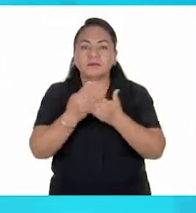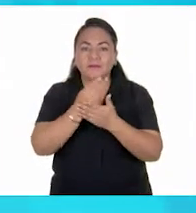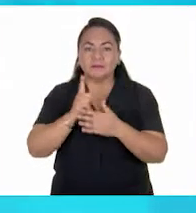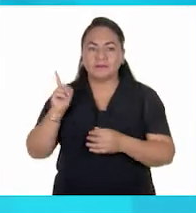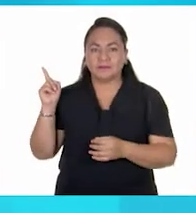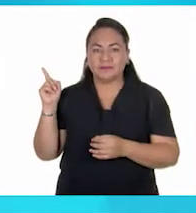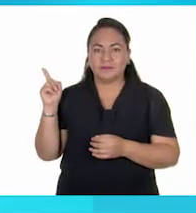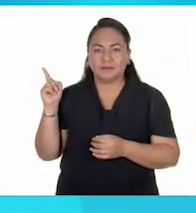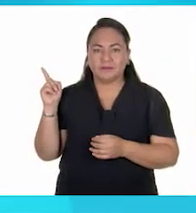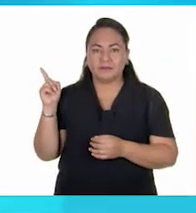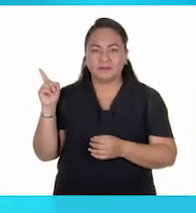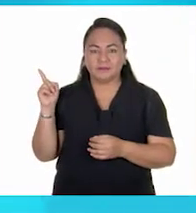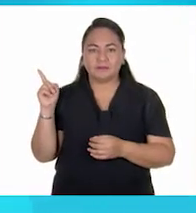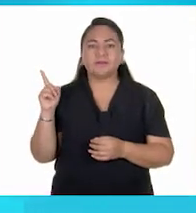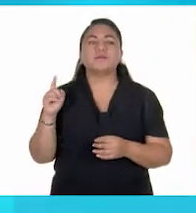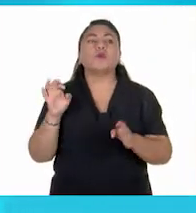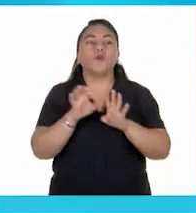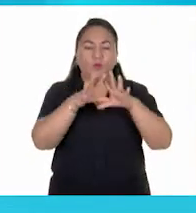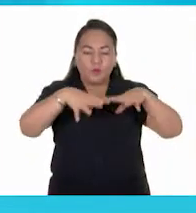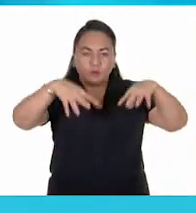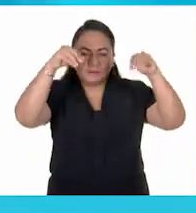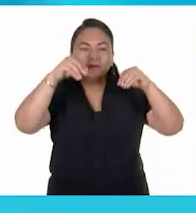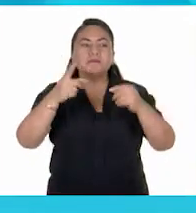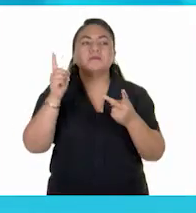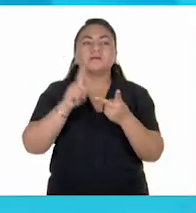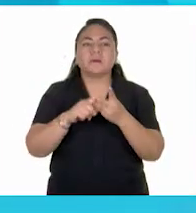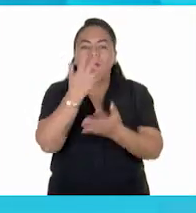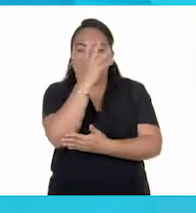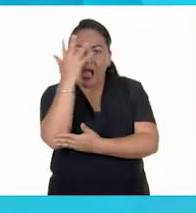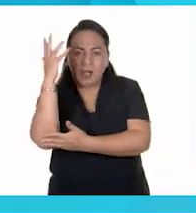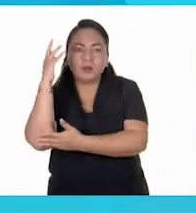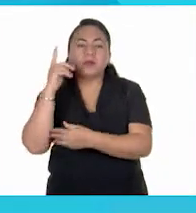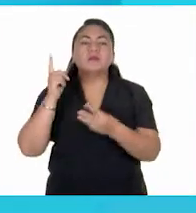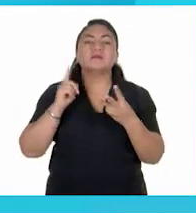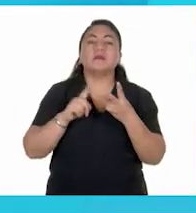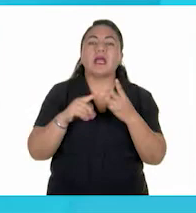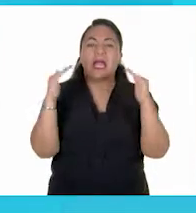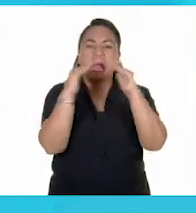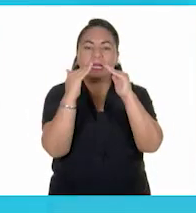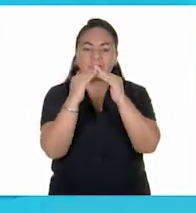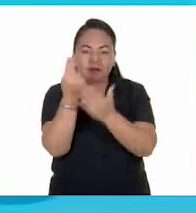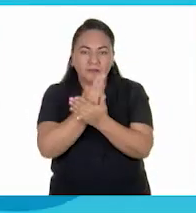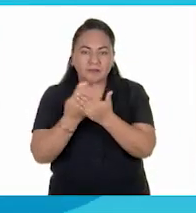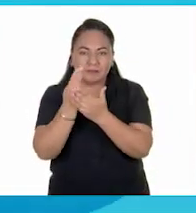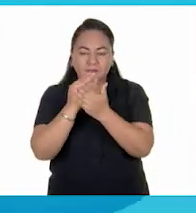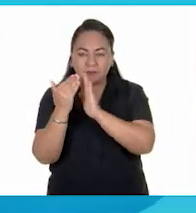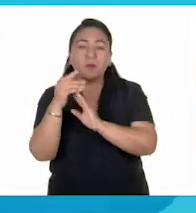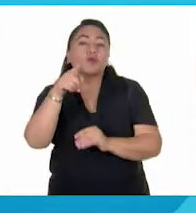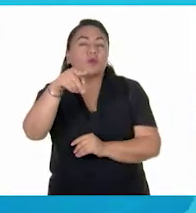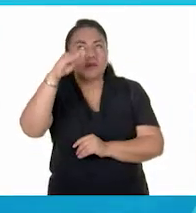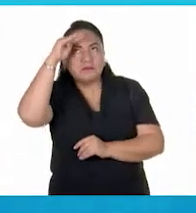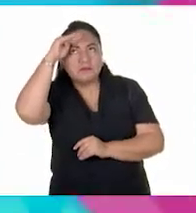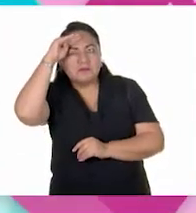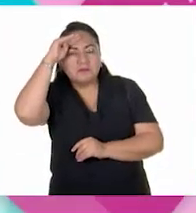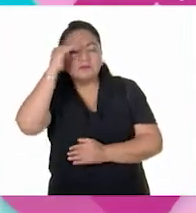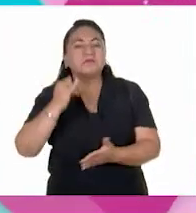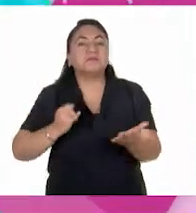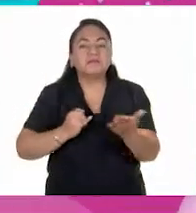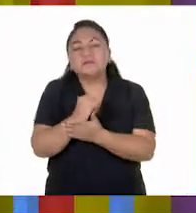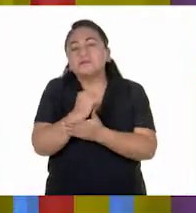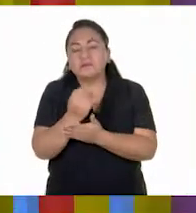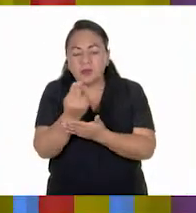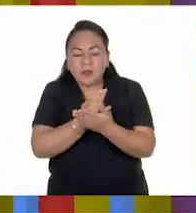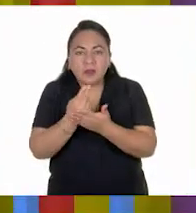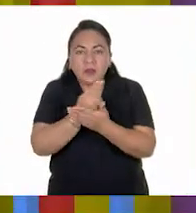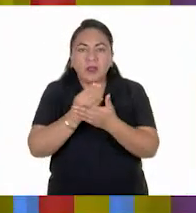palacio municipal, unos árboles y unas casas. Ahora tú ya tienes la decisión de dibujar algo